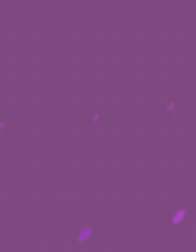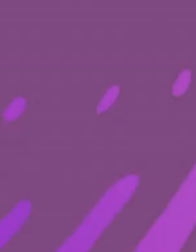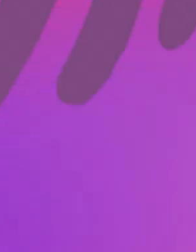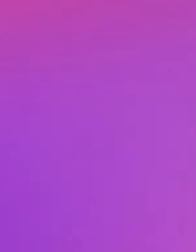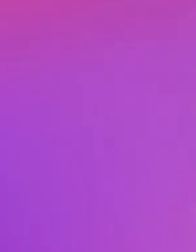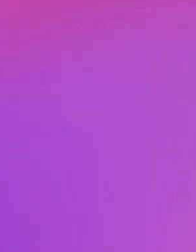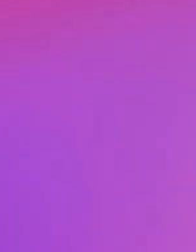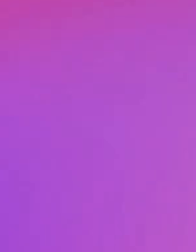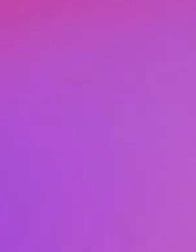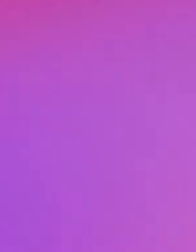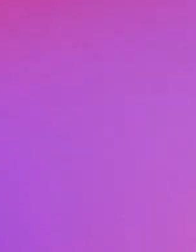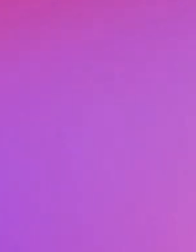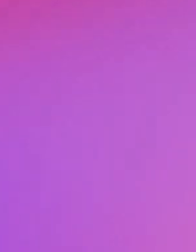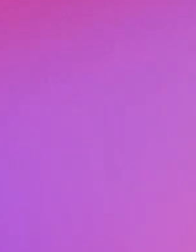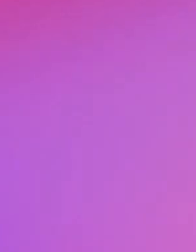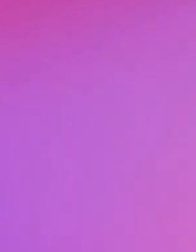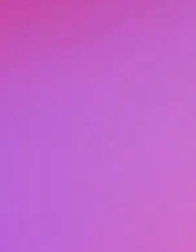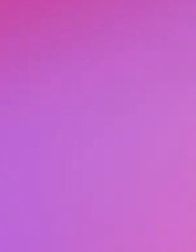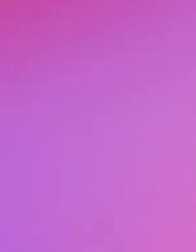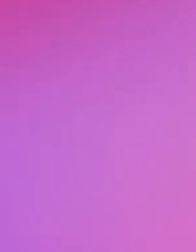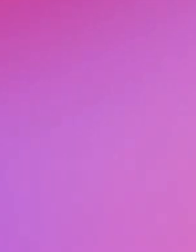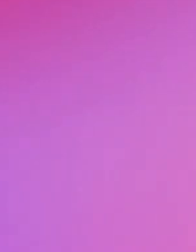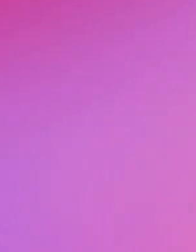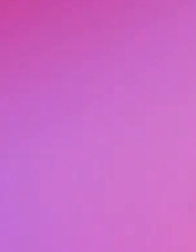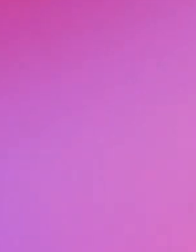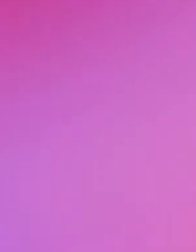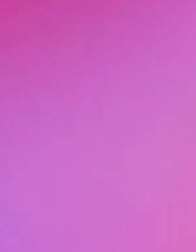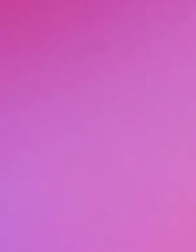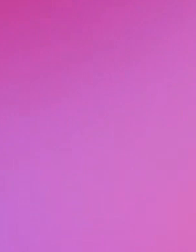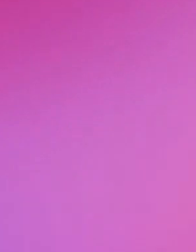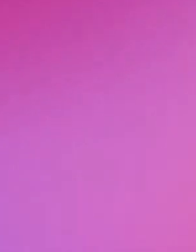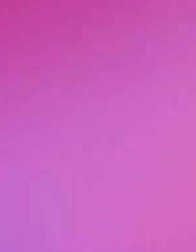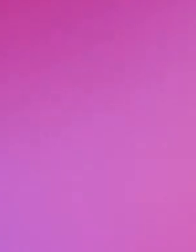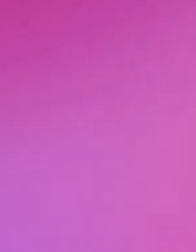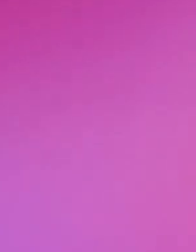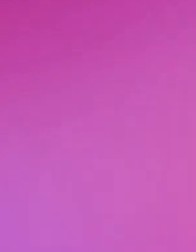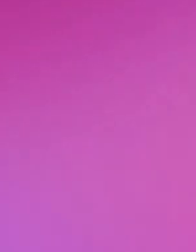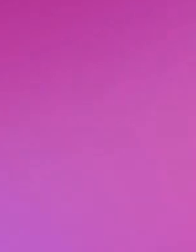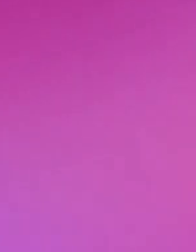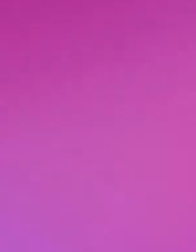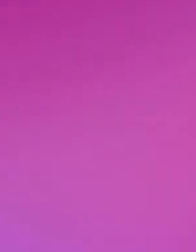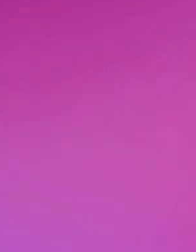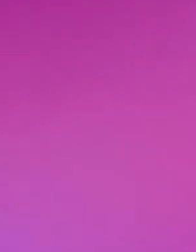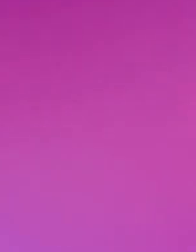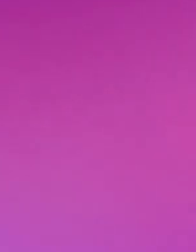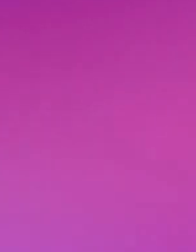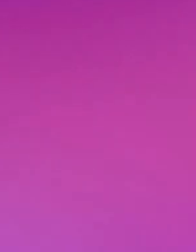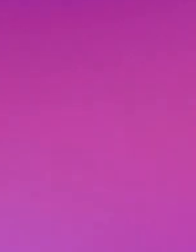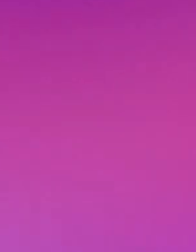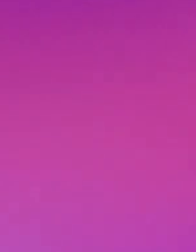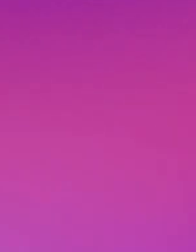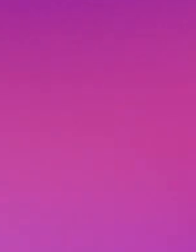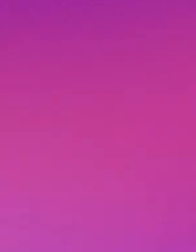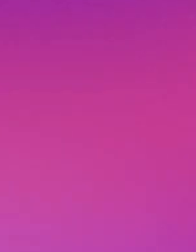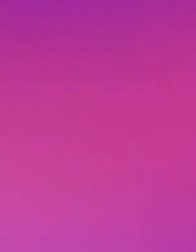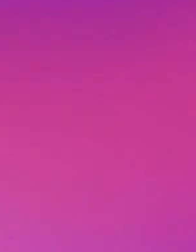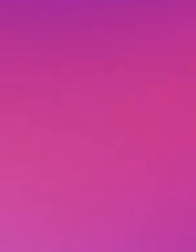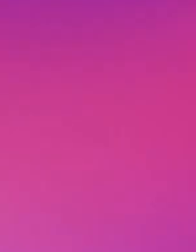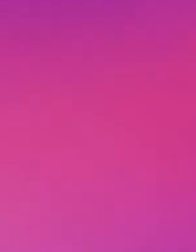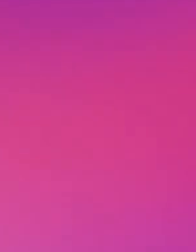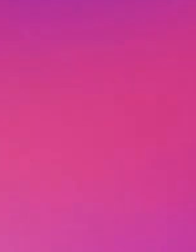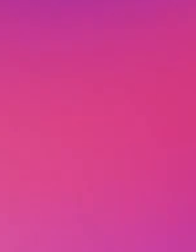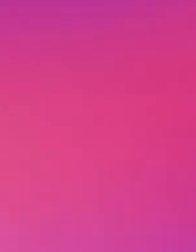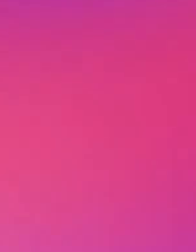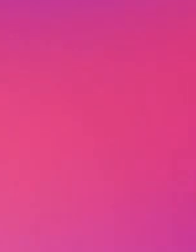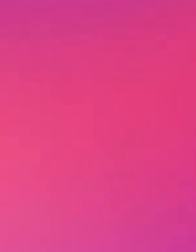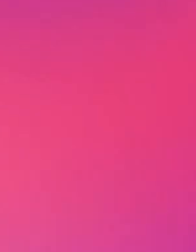Si tienes dudas o necesitas ayuda, llama al Centro de Apoyo Pedagógico a Distancia. El número de teléfono para secundaria